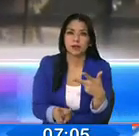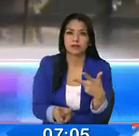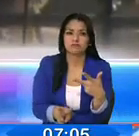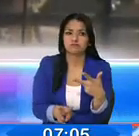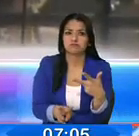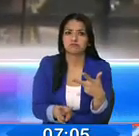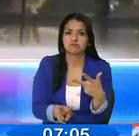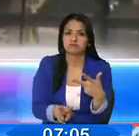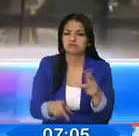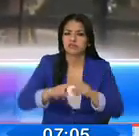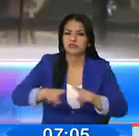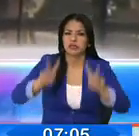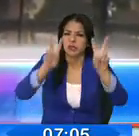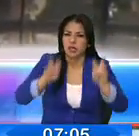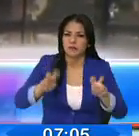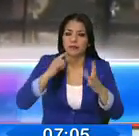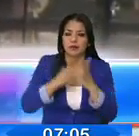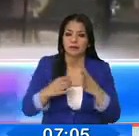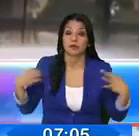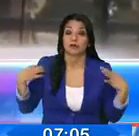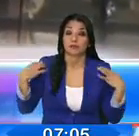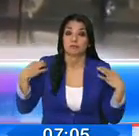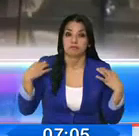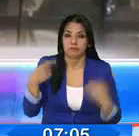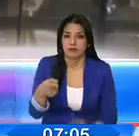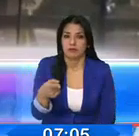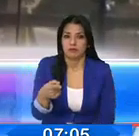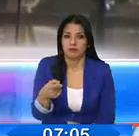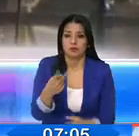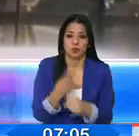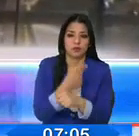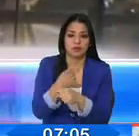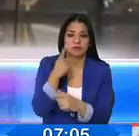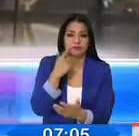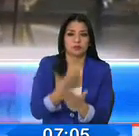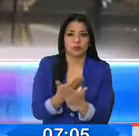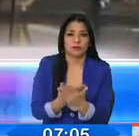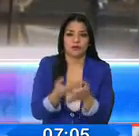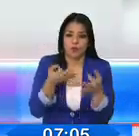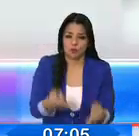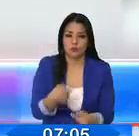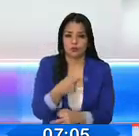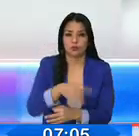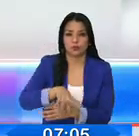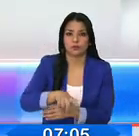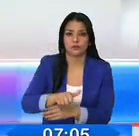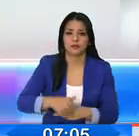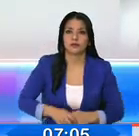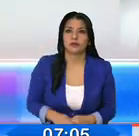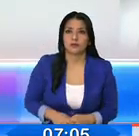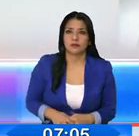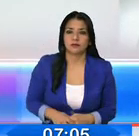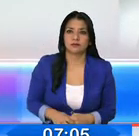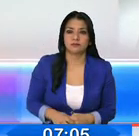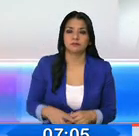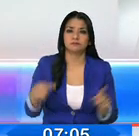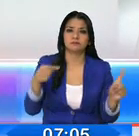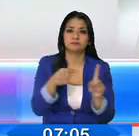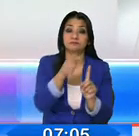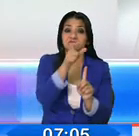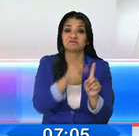como corresponden la vestimenta aparente que utilizaron el día del hecho delictivo. El aprehendido